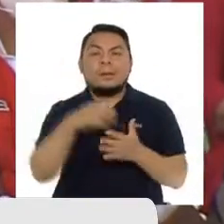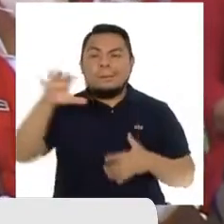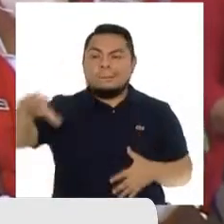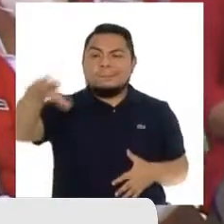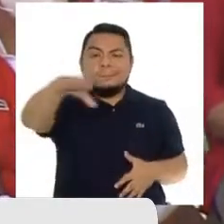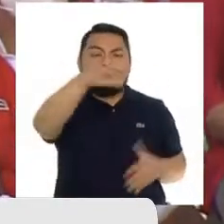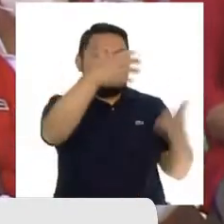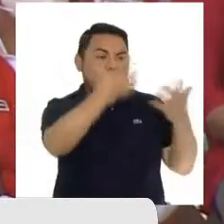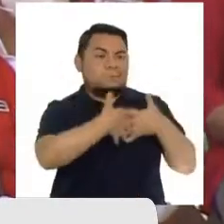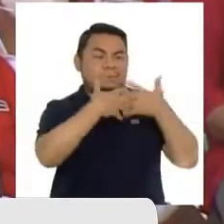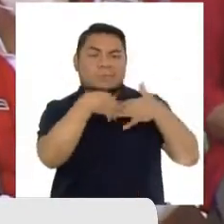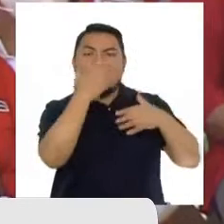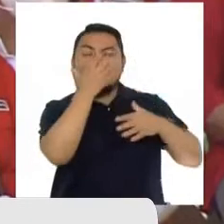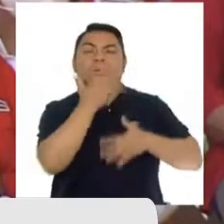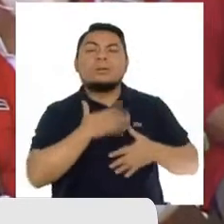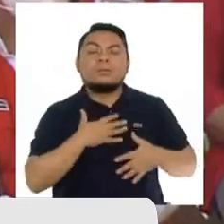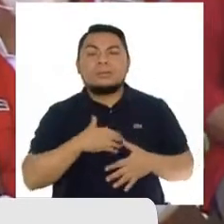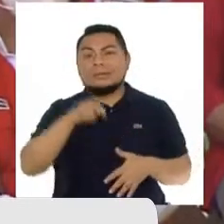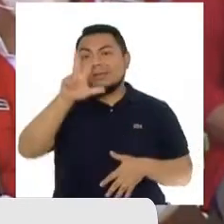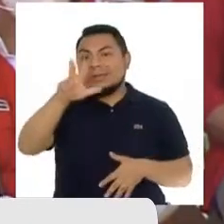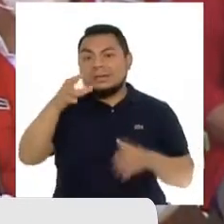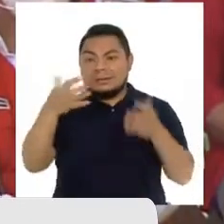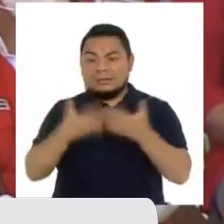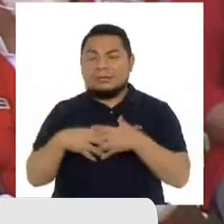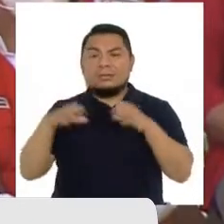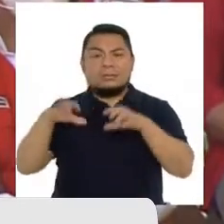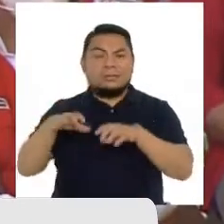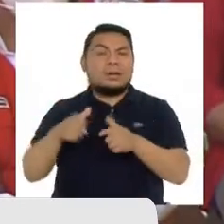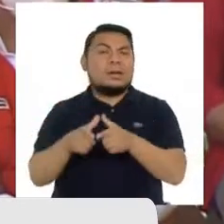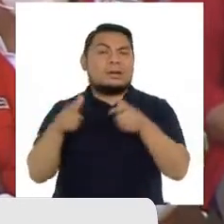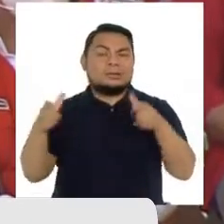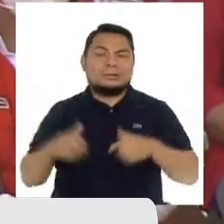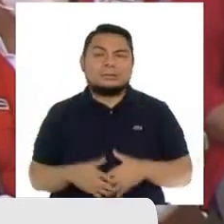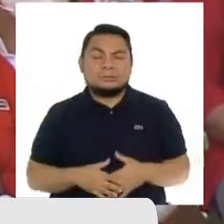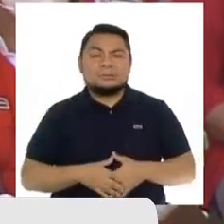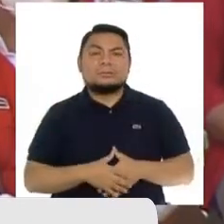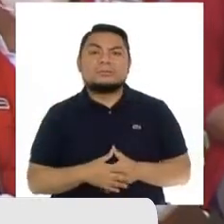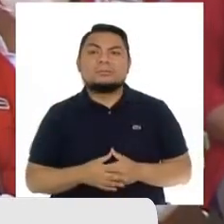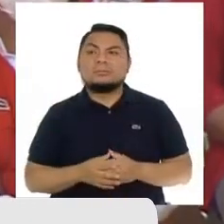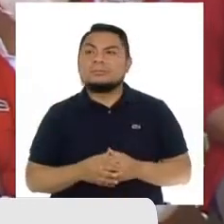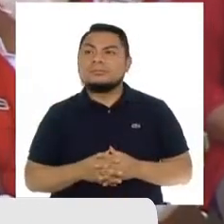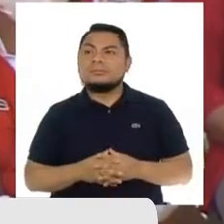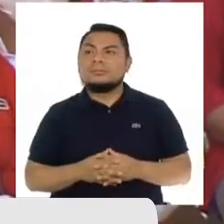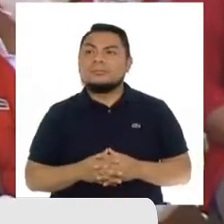de oxígeno y tres plantas green o henning criogénicas